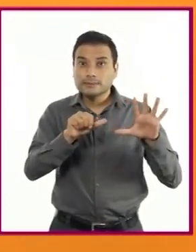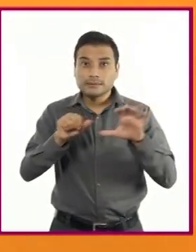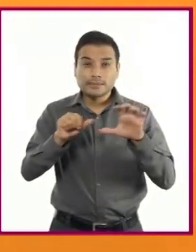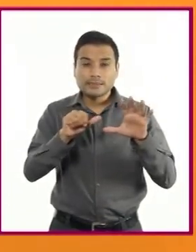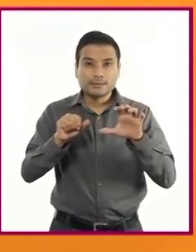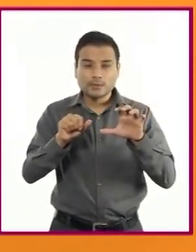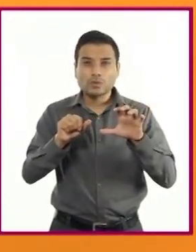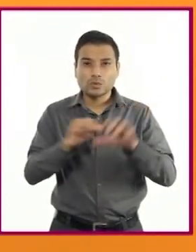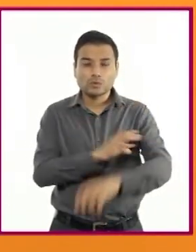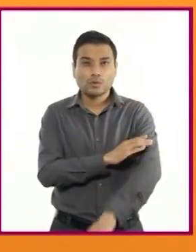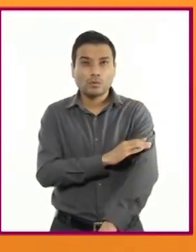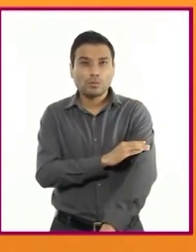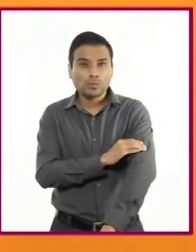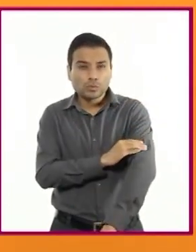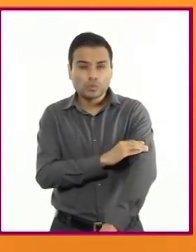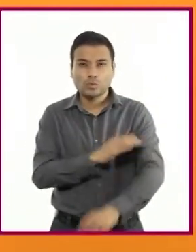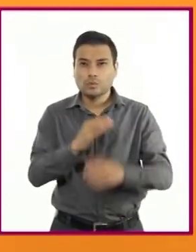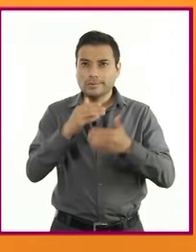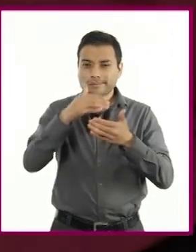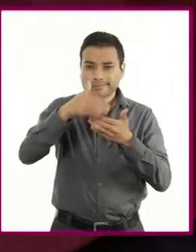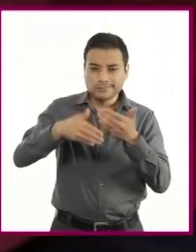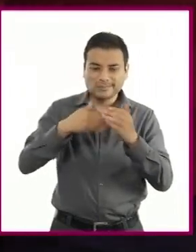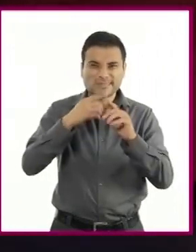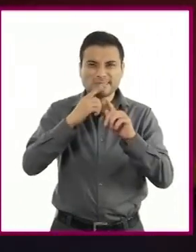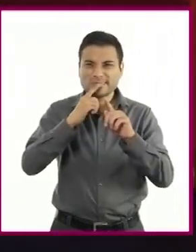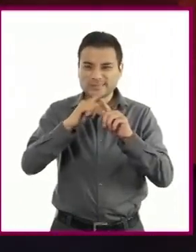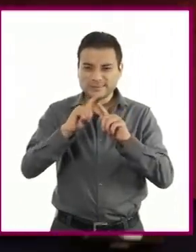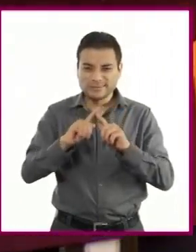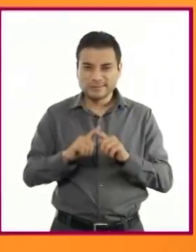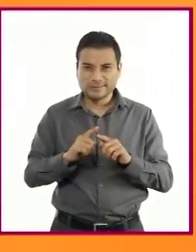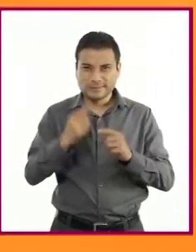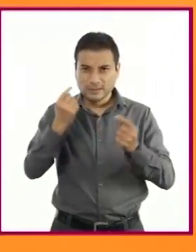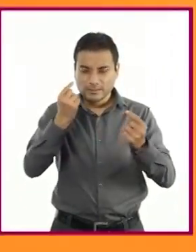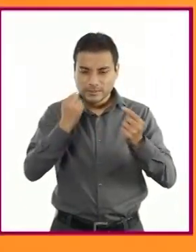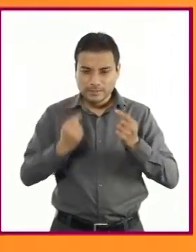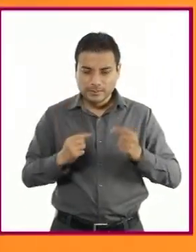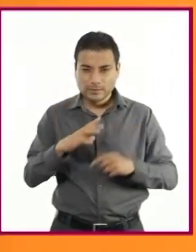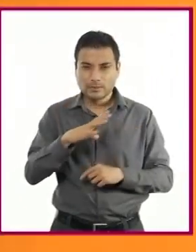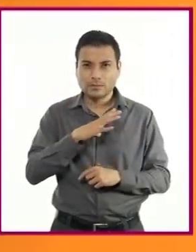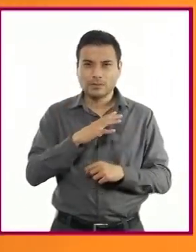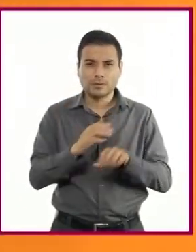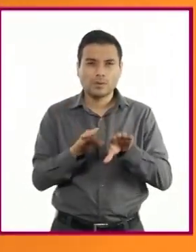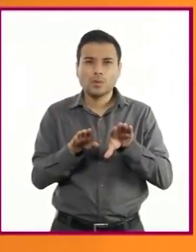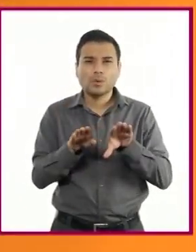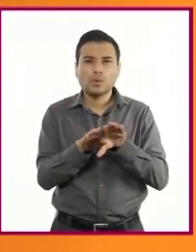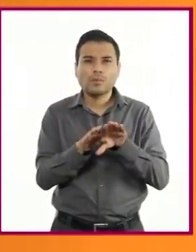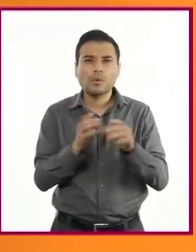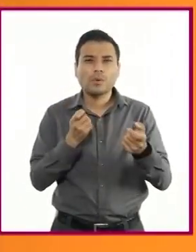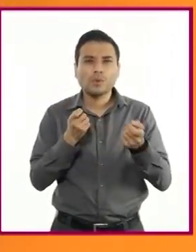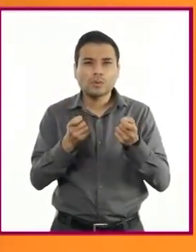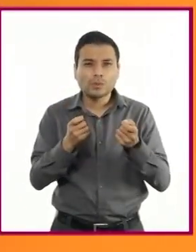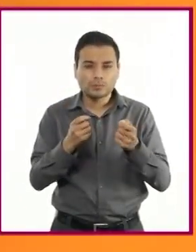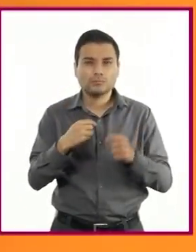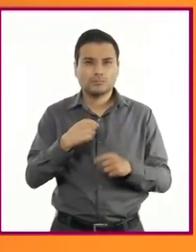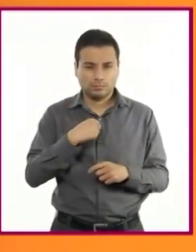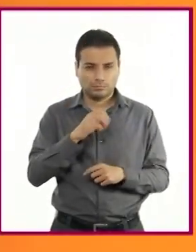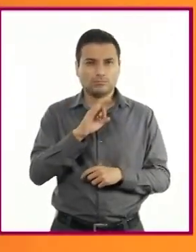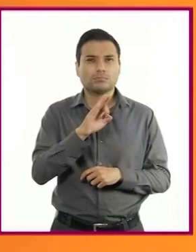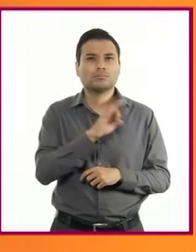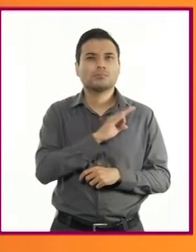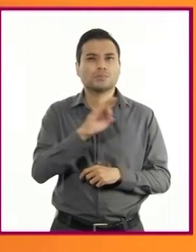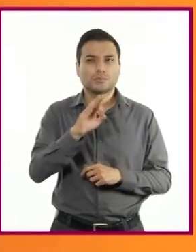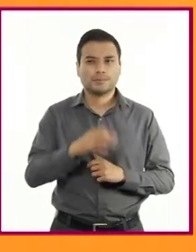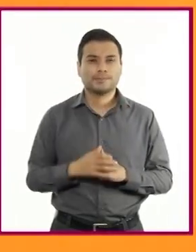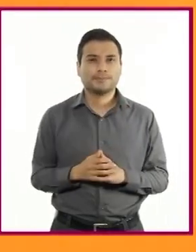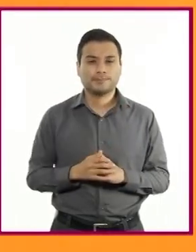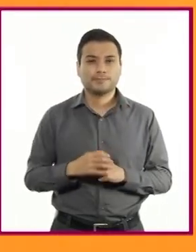650 músculos diferentes. La mayoría pueden ser controlados a voluntad y permiten ejercer